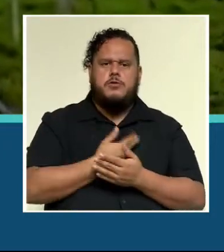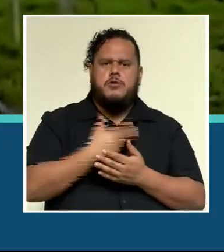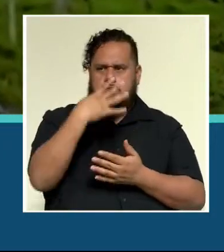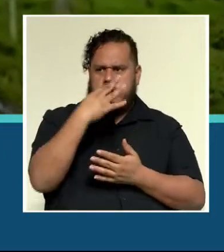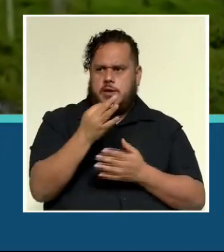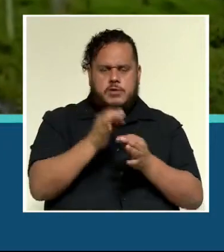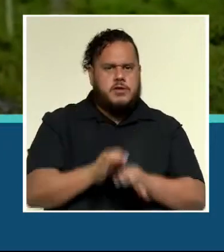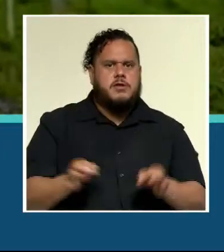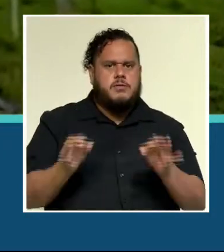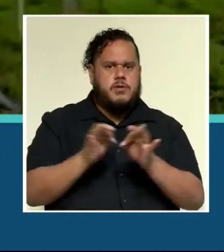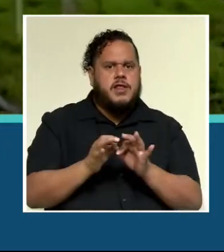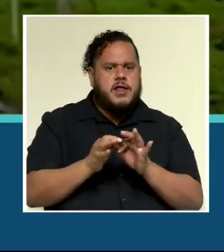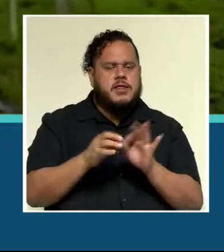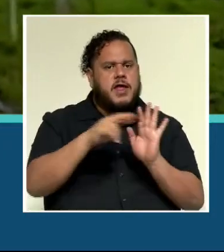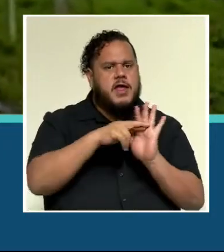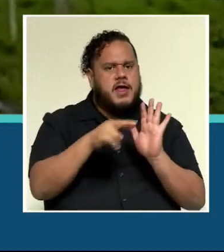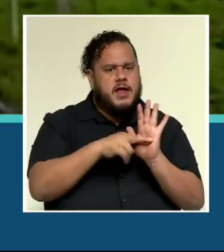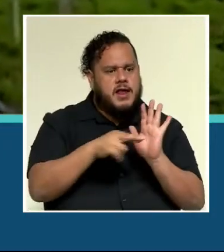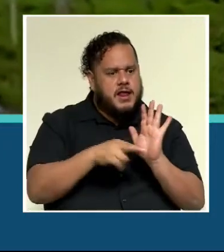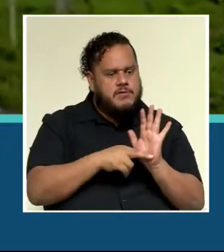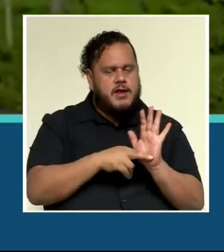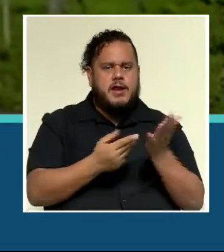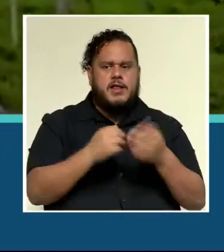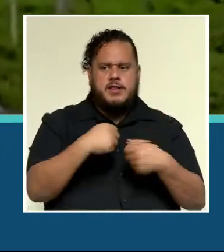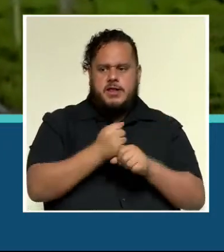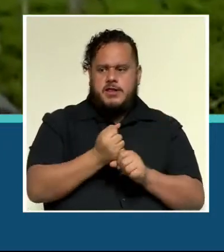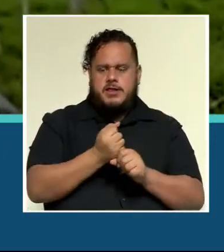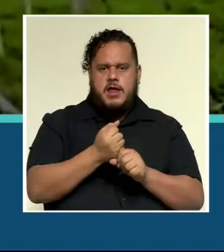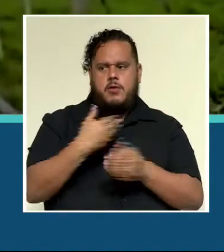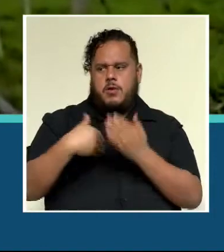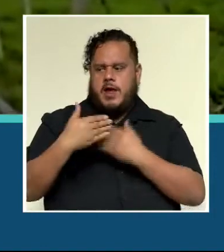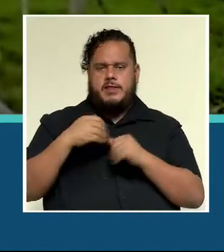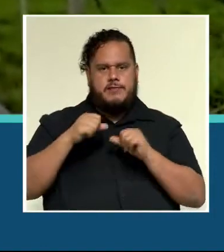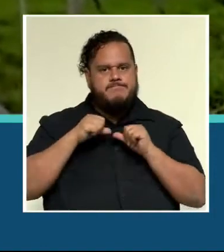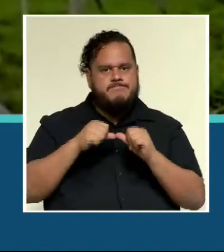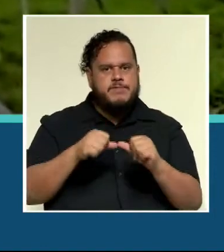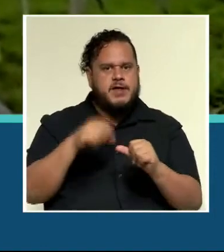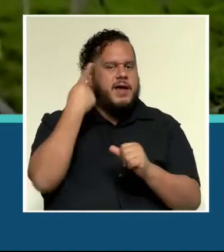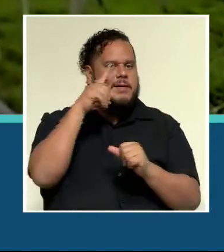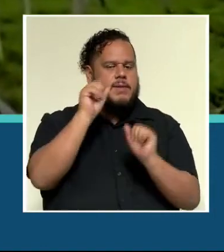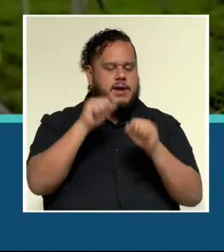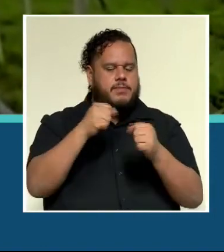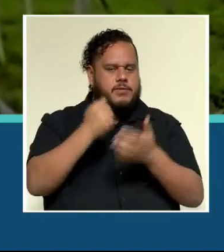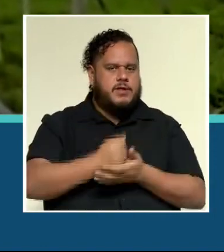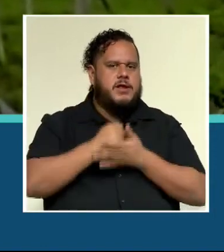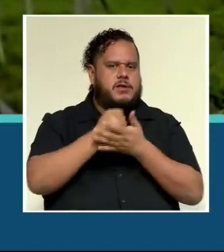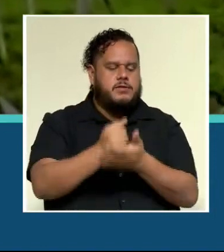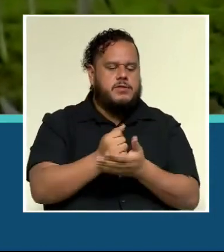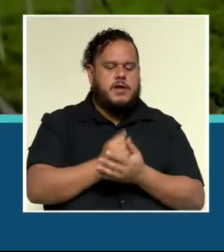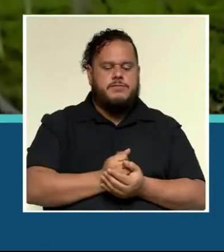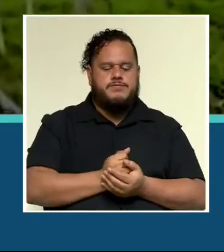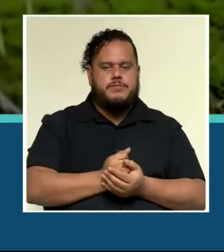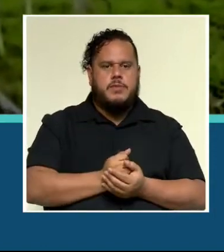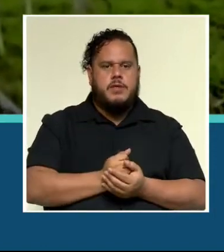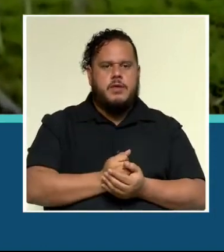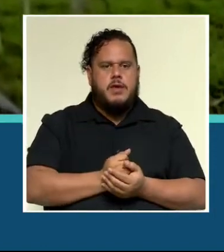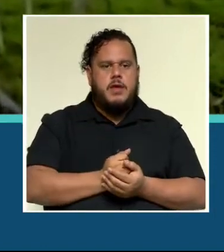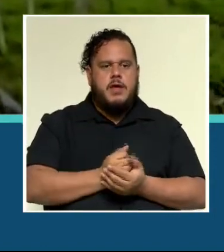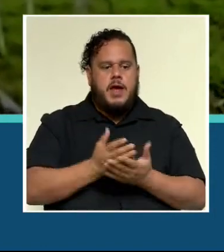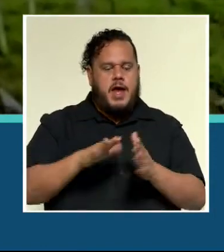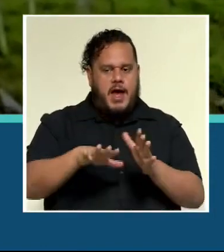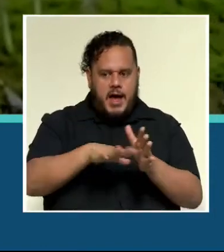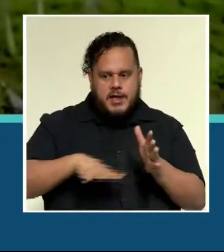importante que las medidas que se habían tomado se mantengan para poder ayudar a que el